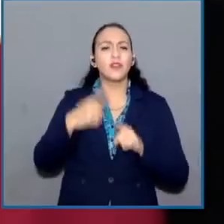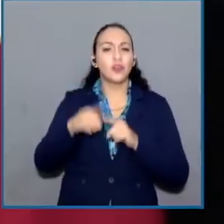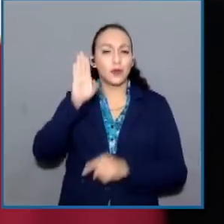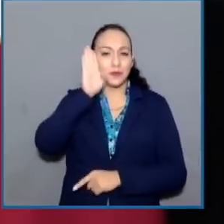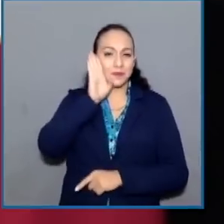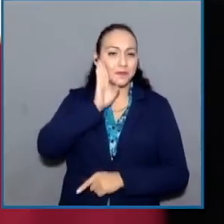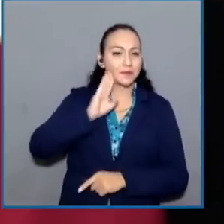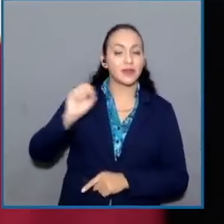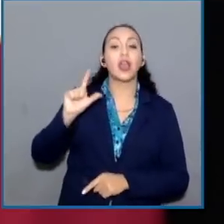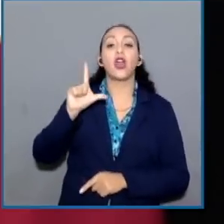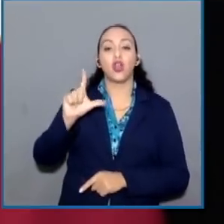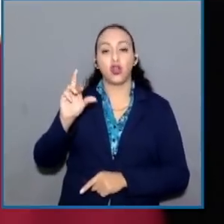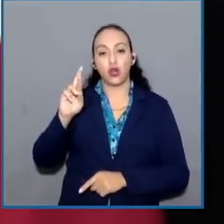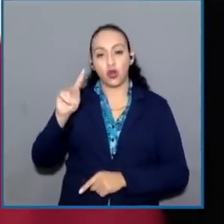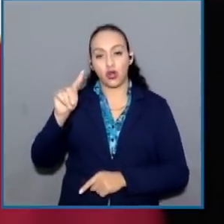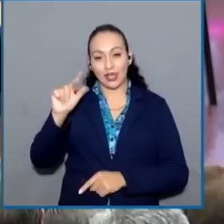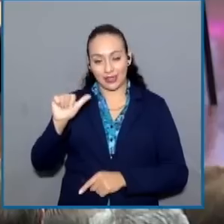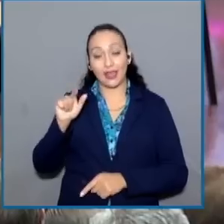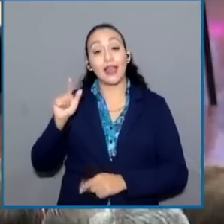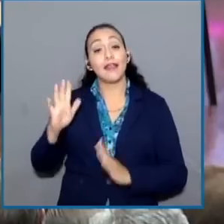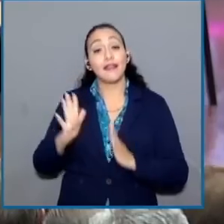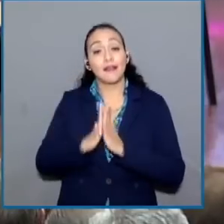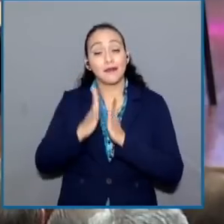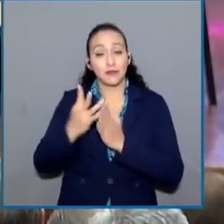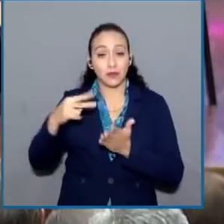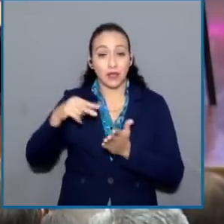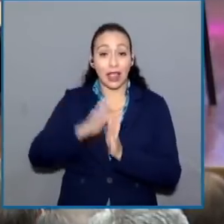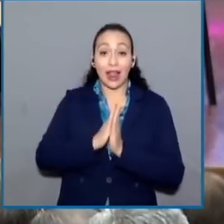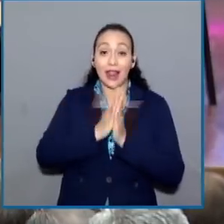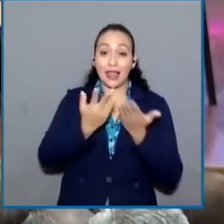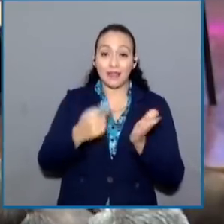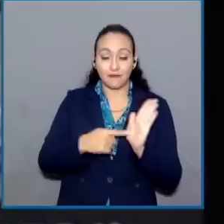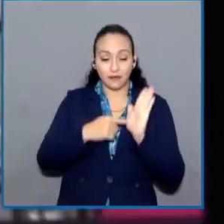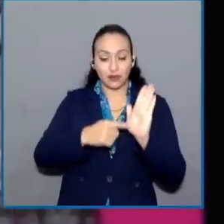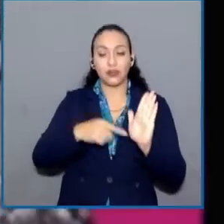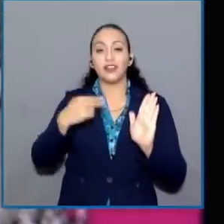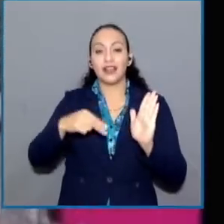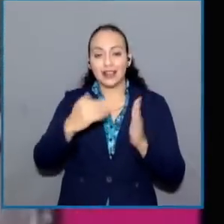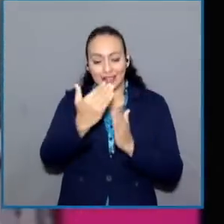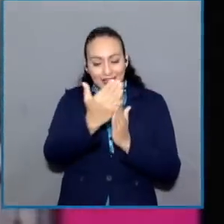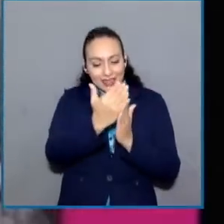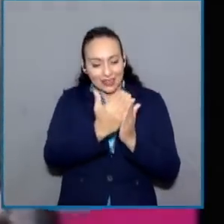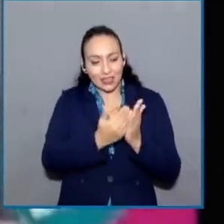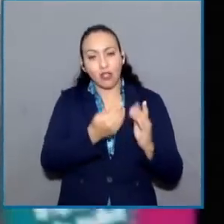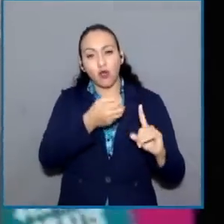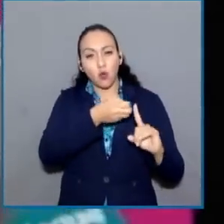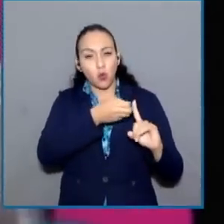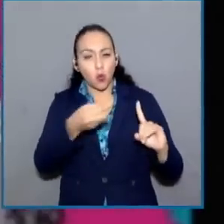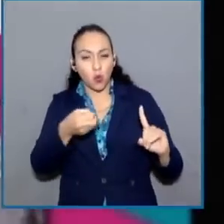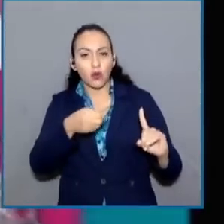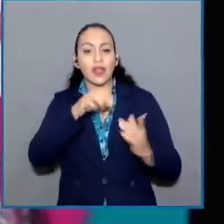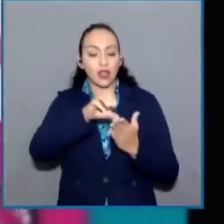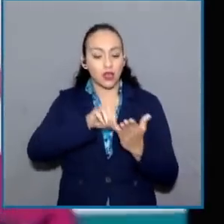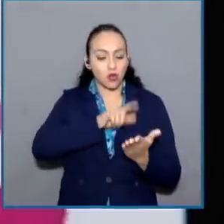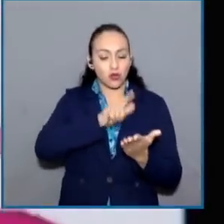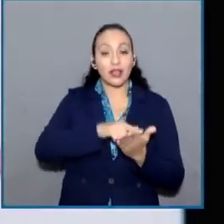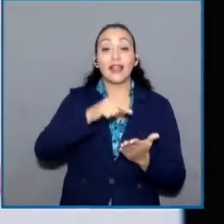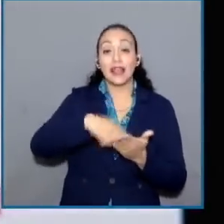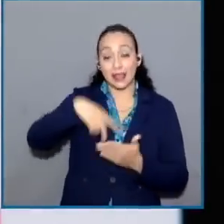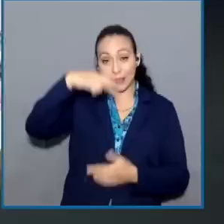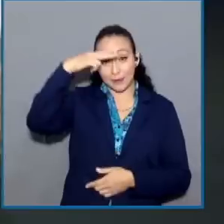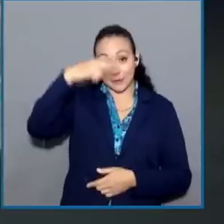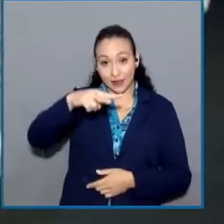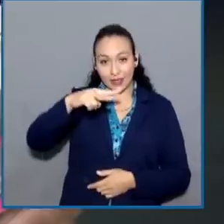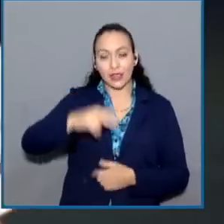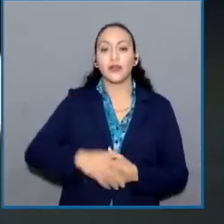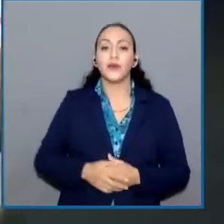al participar en la presentación del libro Esquema Constitucional de la Ciudad de México de Aristides Guerrero García,